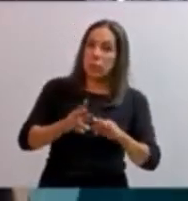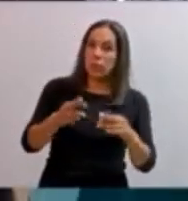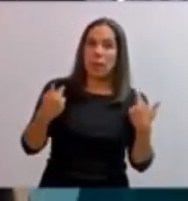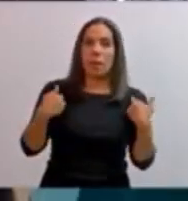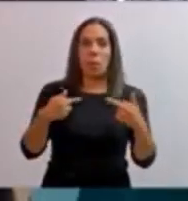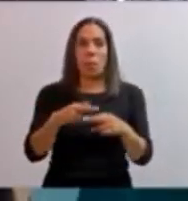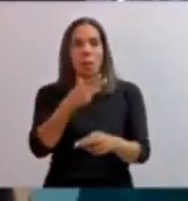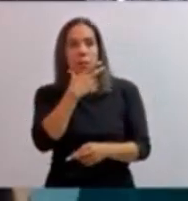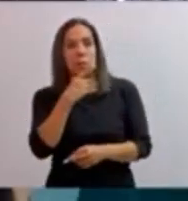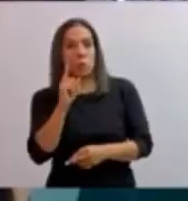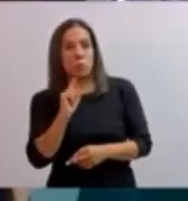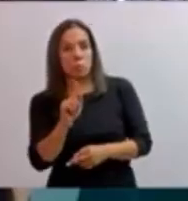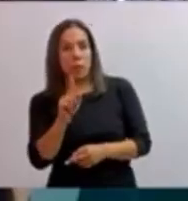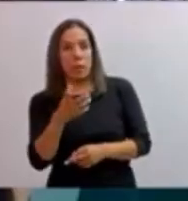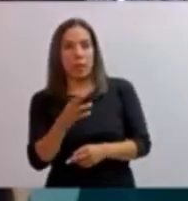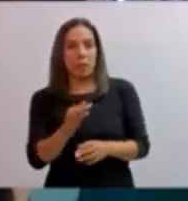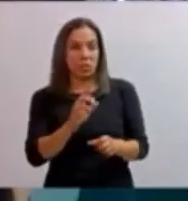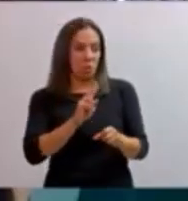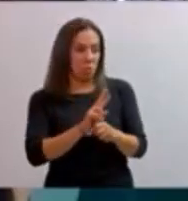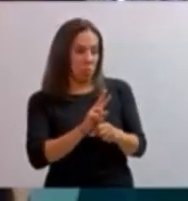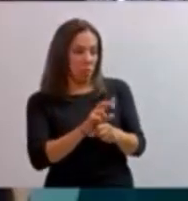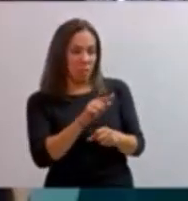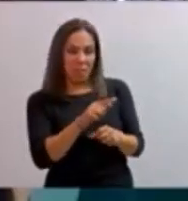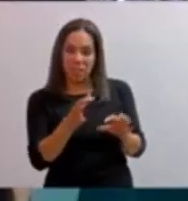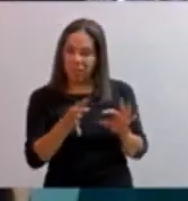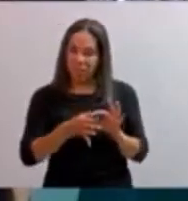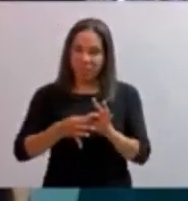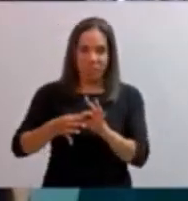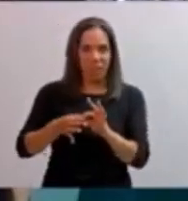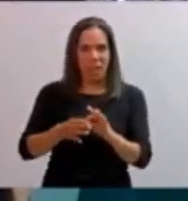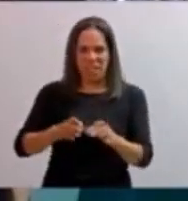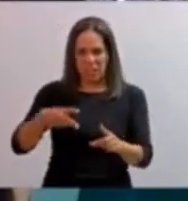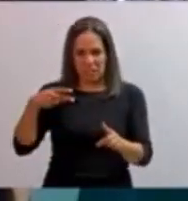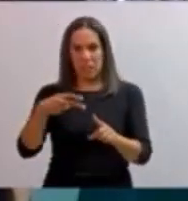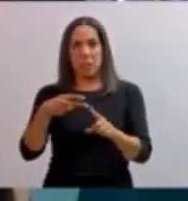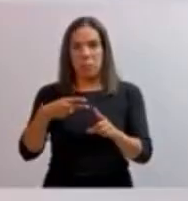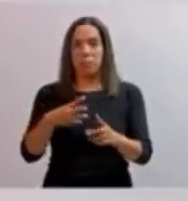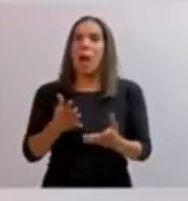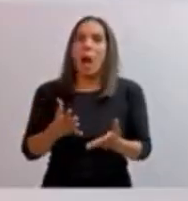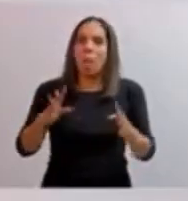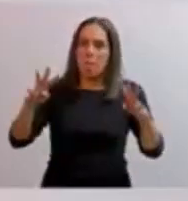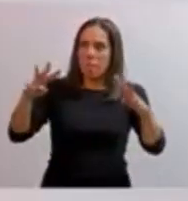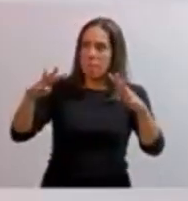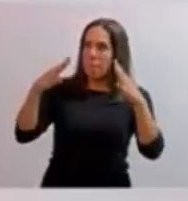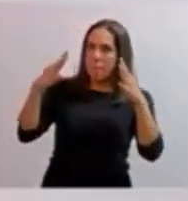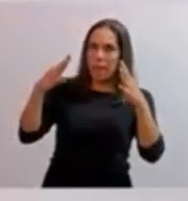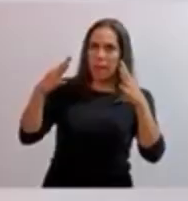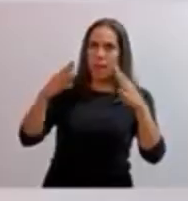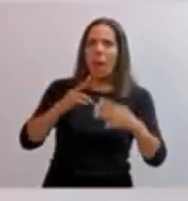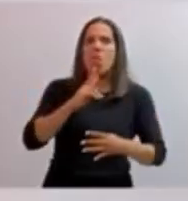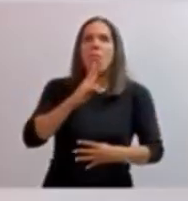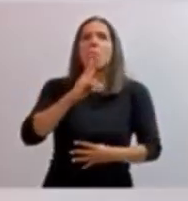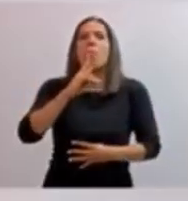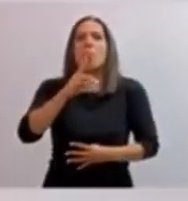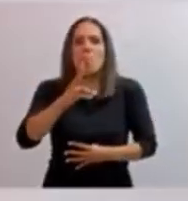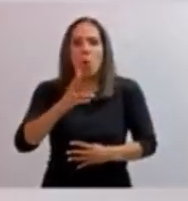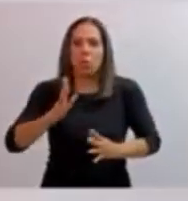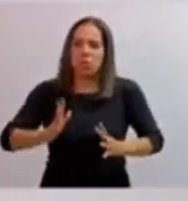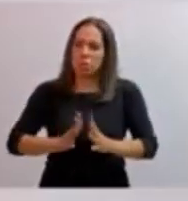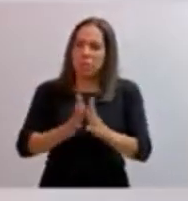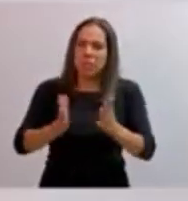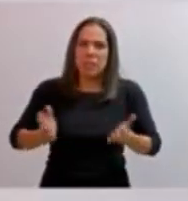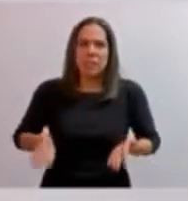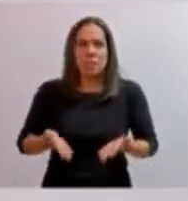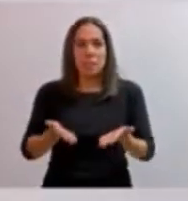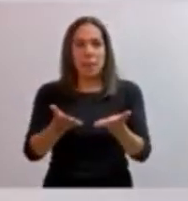directivos y supervisores es de gran impacto. Esto hay que hacerlo visible y con voz por parte de todos los que